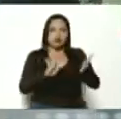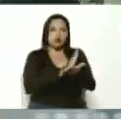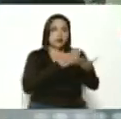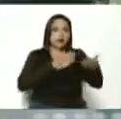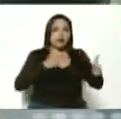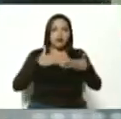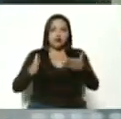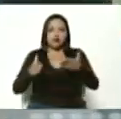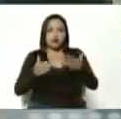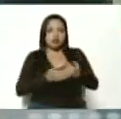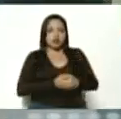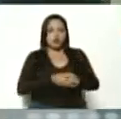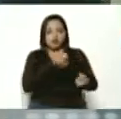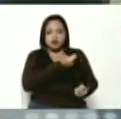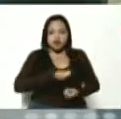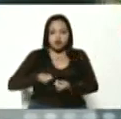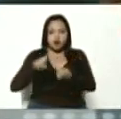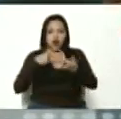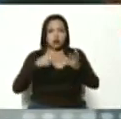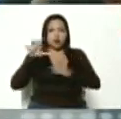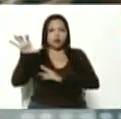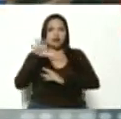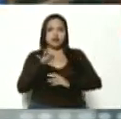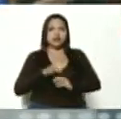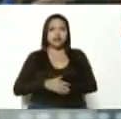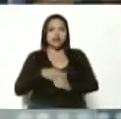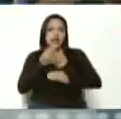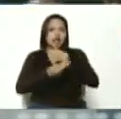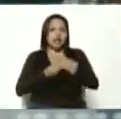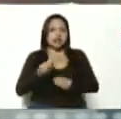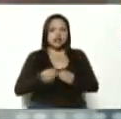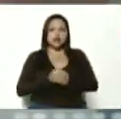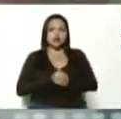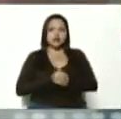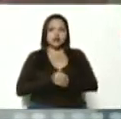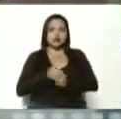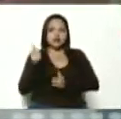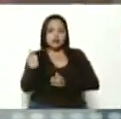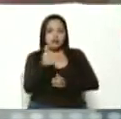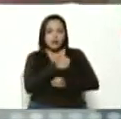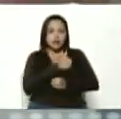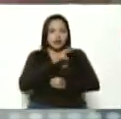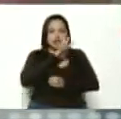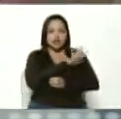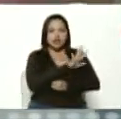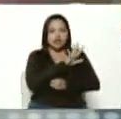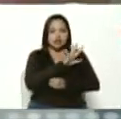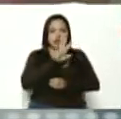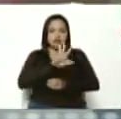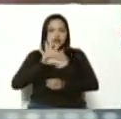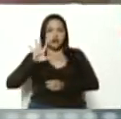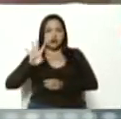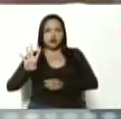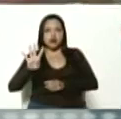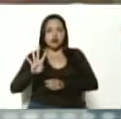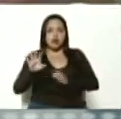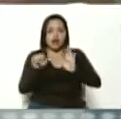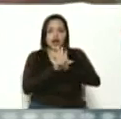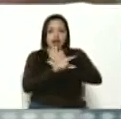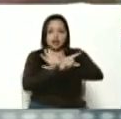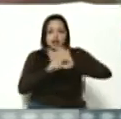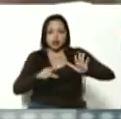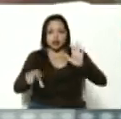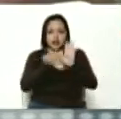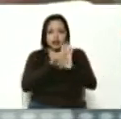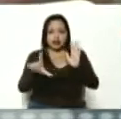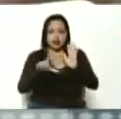del comercio exterior, cumpliendo cada uno de los 554 artículos de la ley